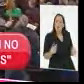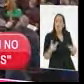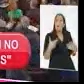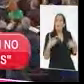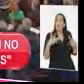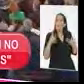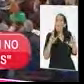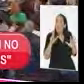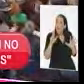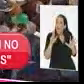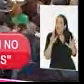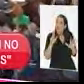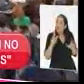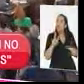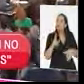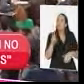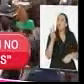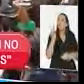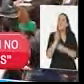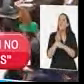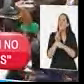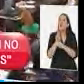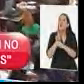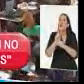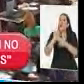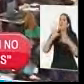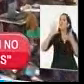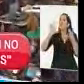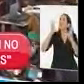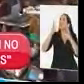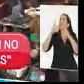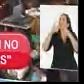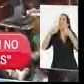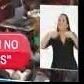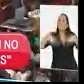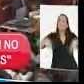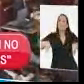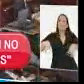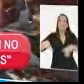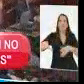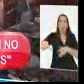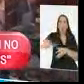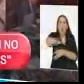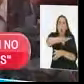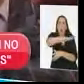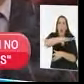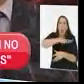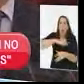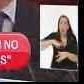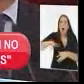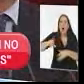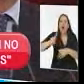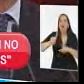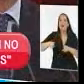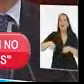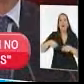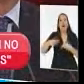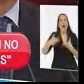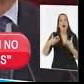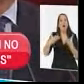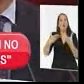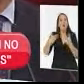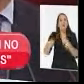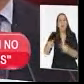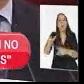ustedes? ¿Entendés? En su discurso de hoy. Es lógico que haga... No, yo aparto la estrategia del discurso. El